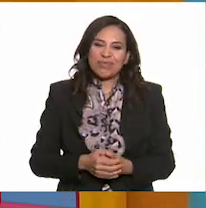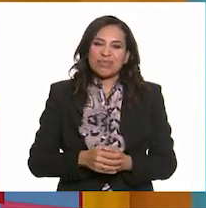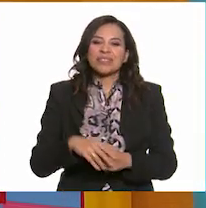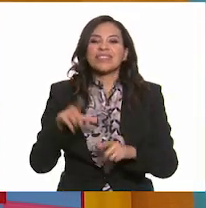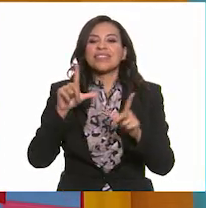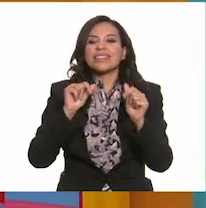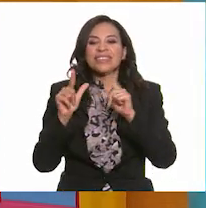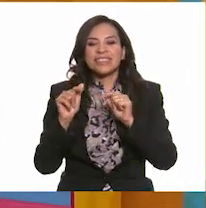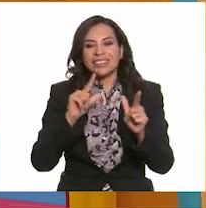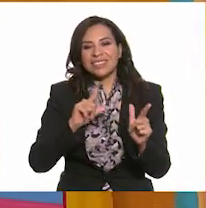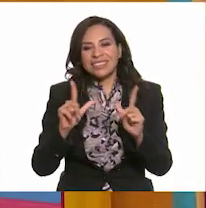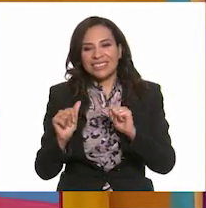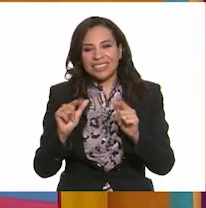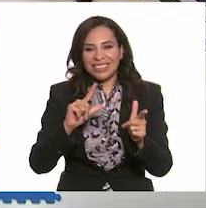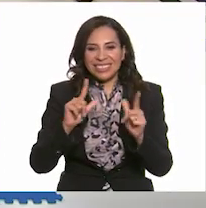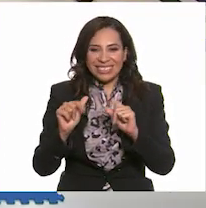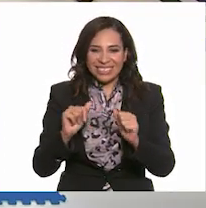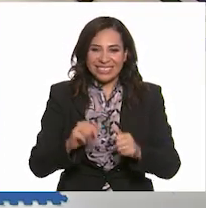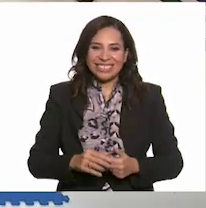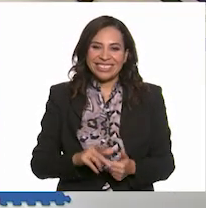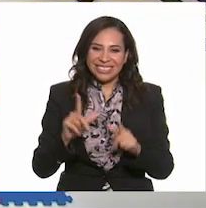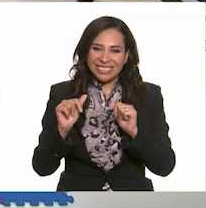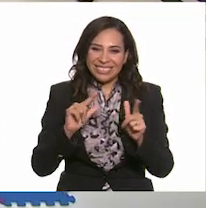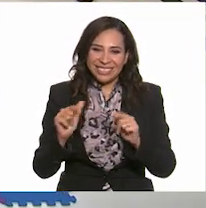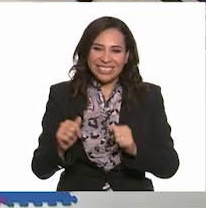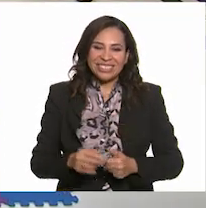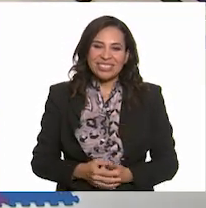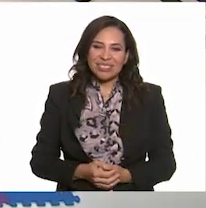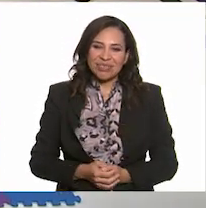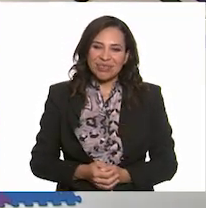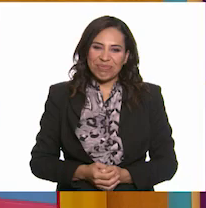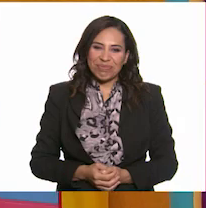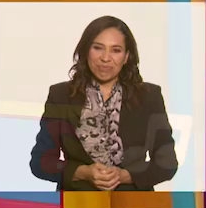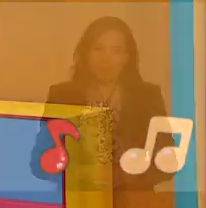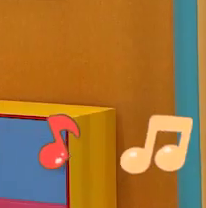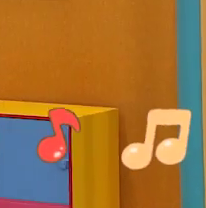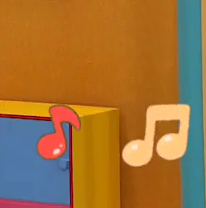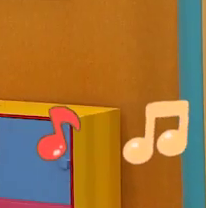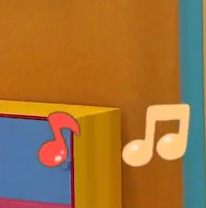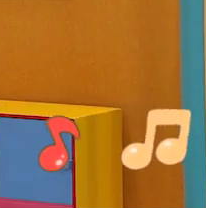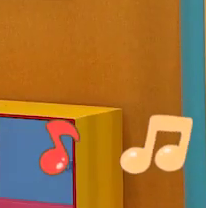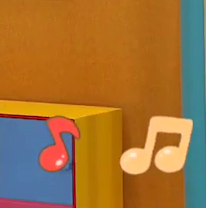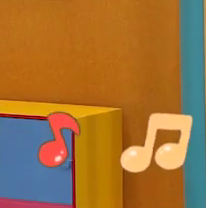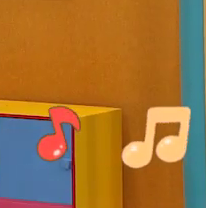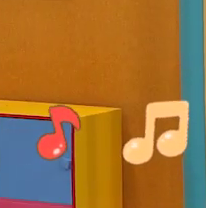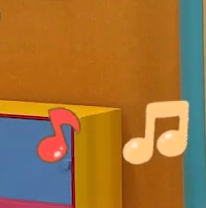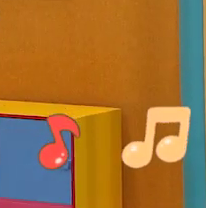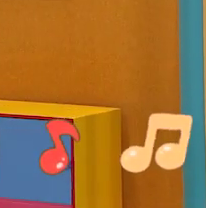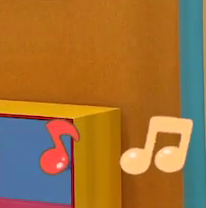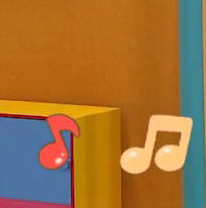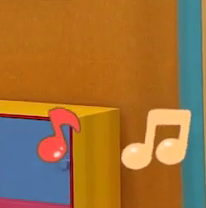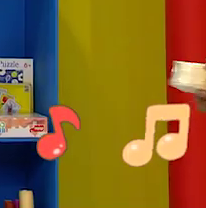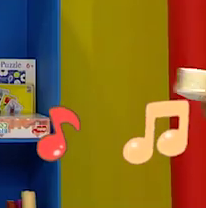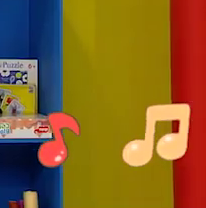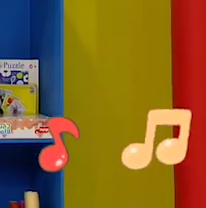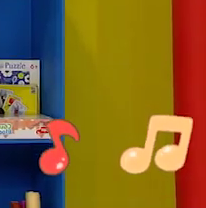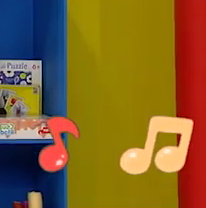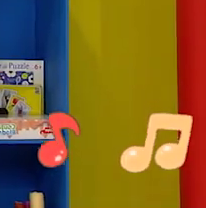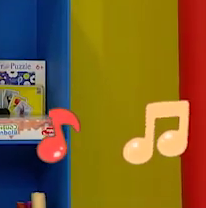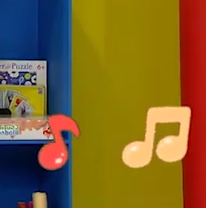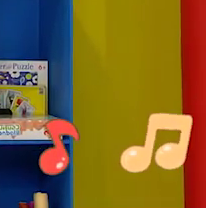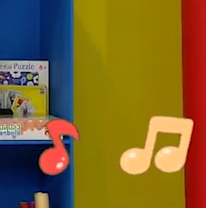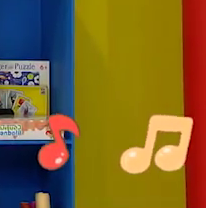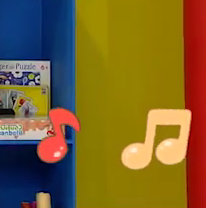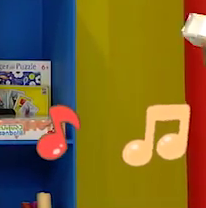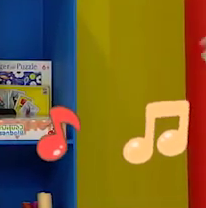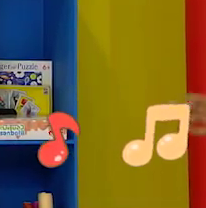la la la la la la la la la la la la la la la la la la la la la la la la la la la la la la la la la la la la la